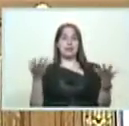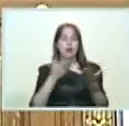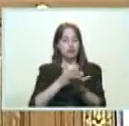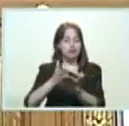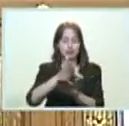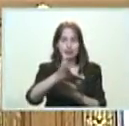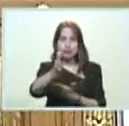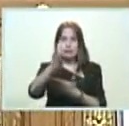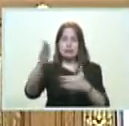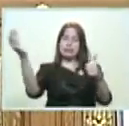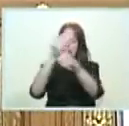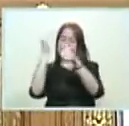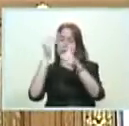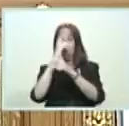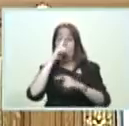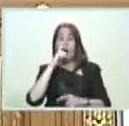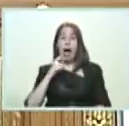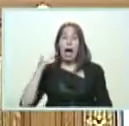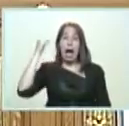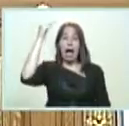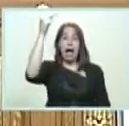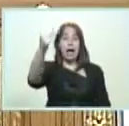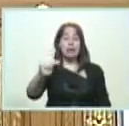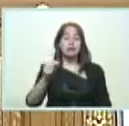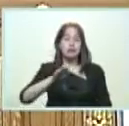caminos de los años por venir.